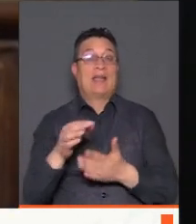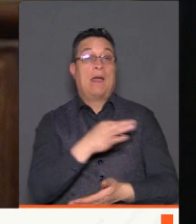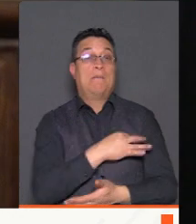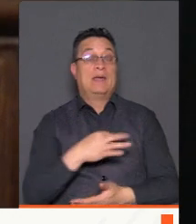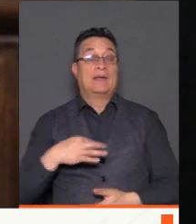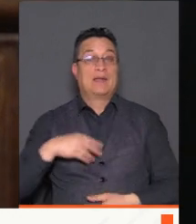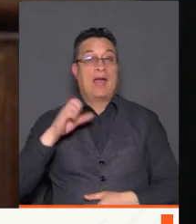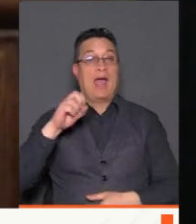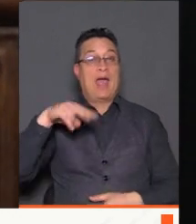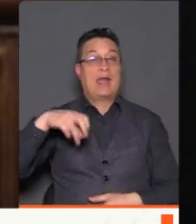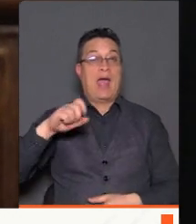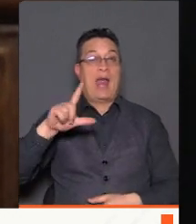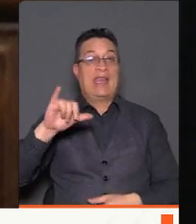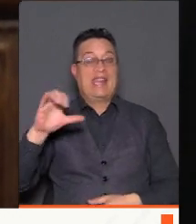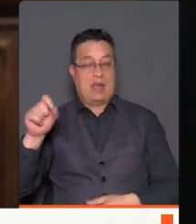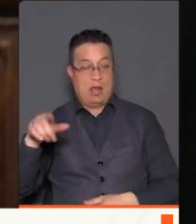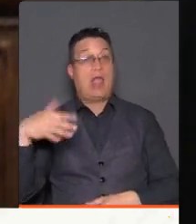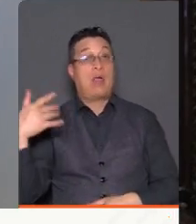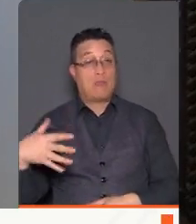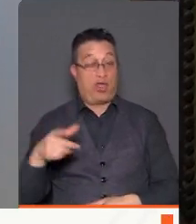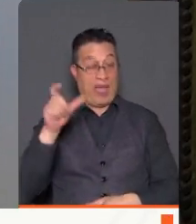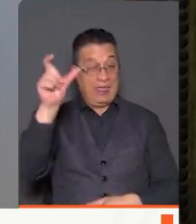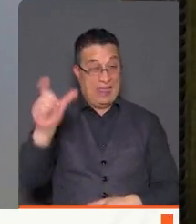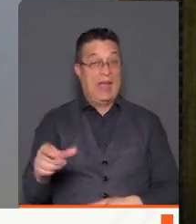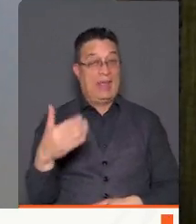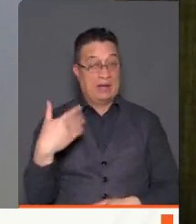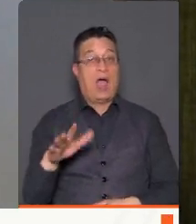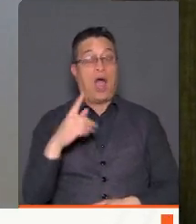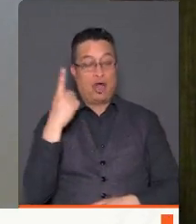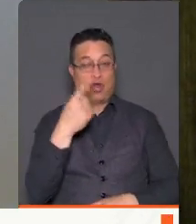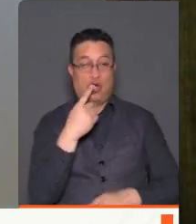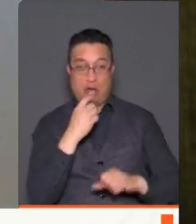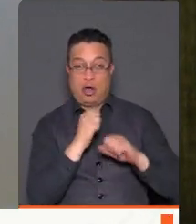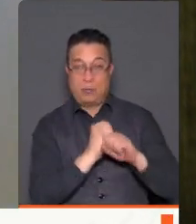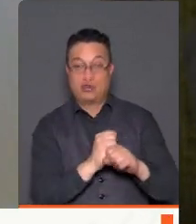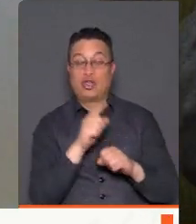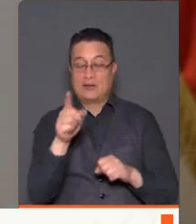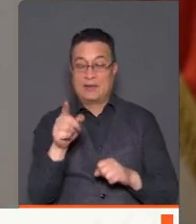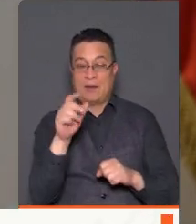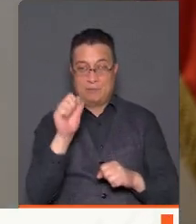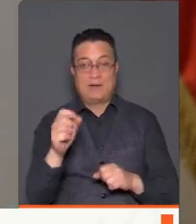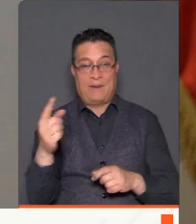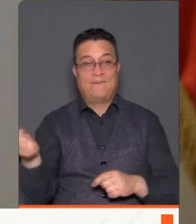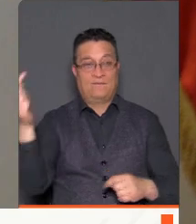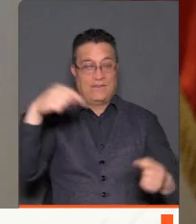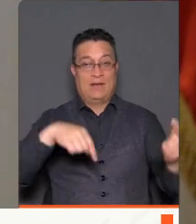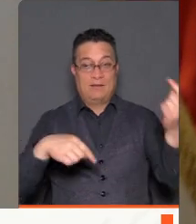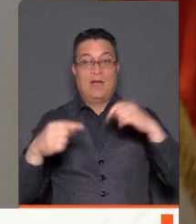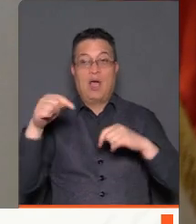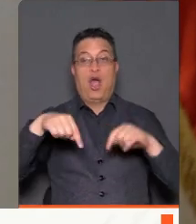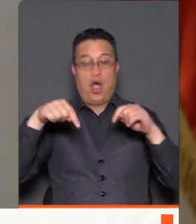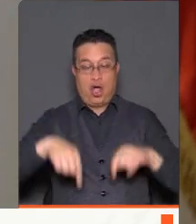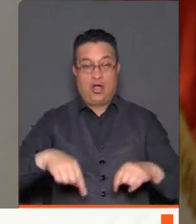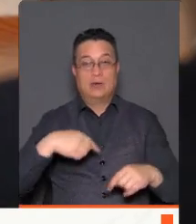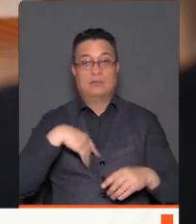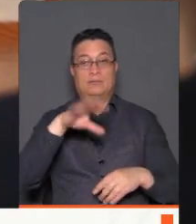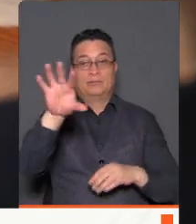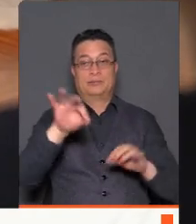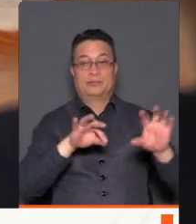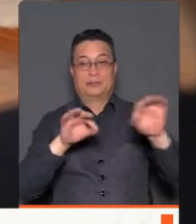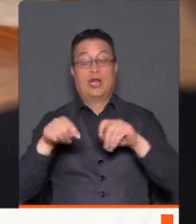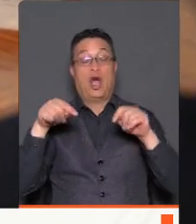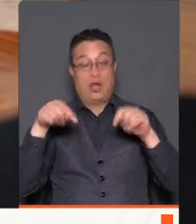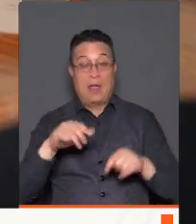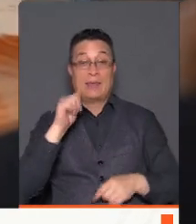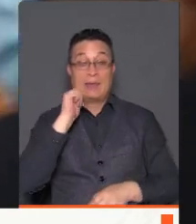Analia Uriarte, que tuvo un rol importante también, lo decían los partidos de la oposición, en que ellos hayan venido hoy finalmente a esta cita y va a estar también